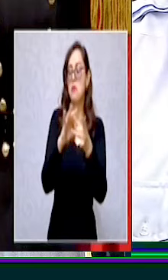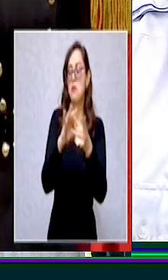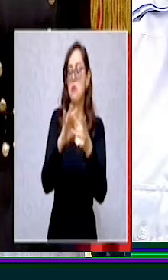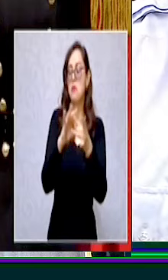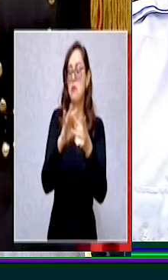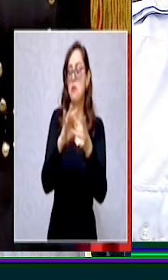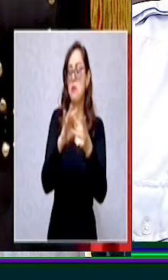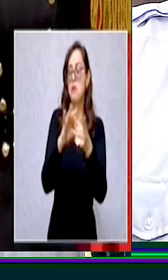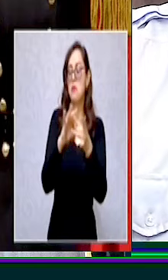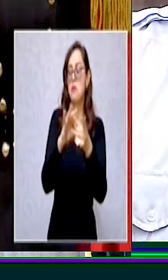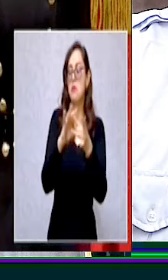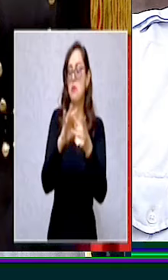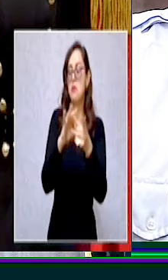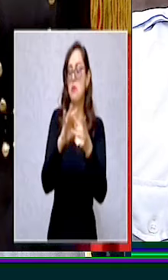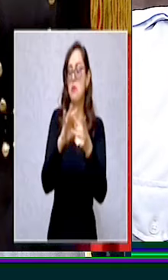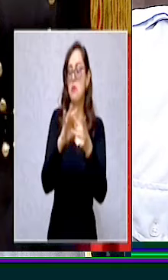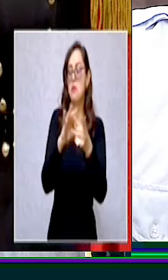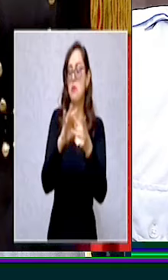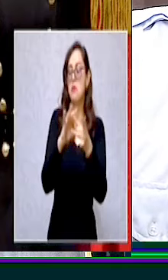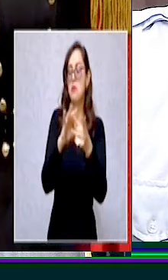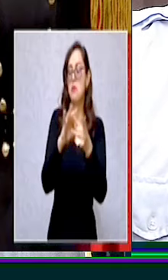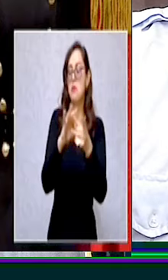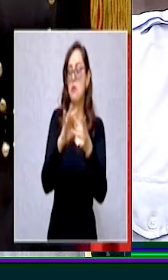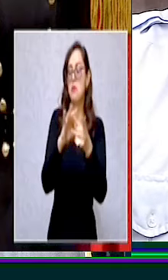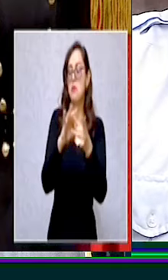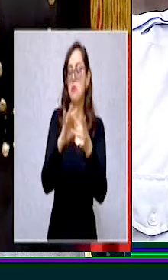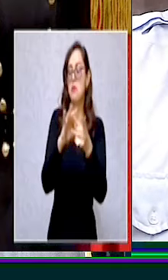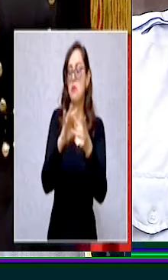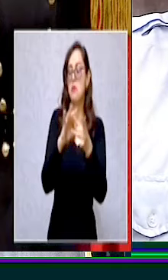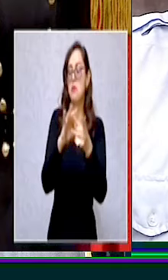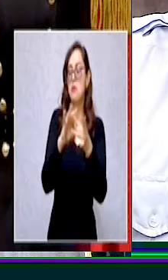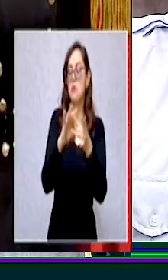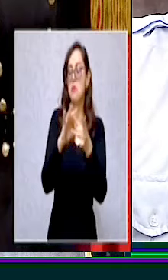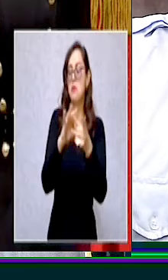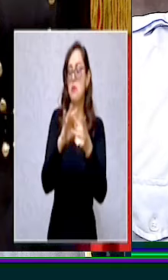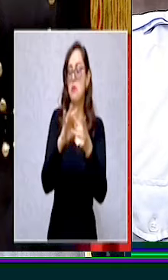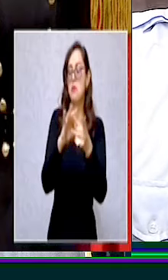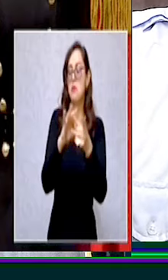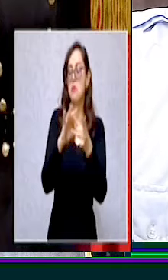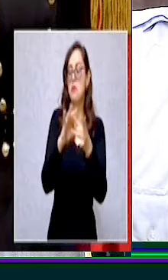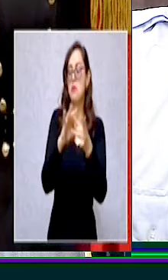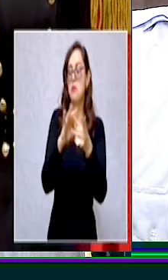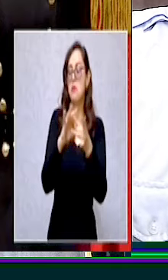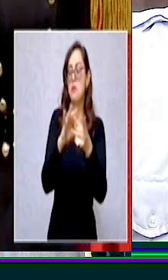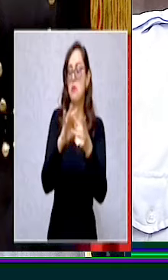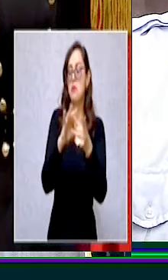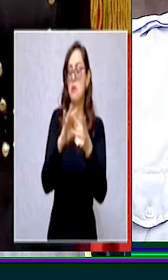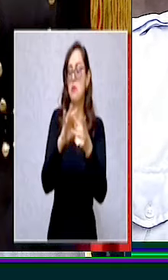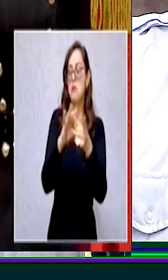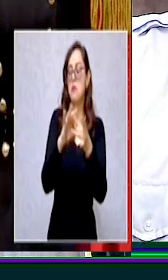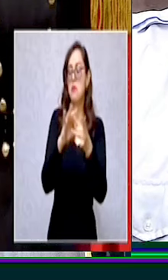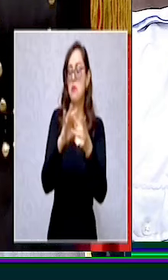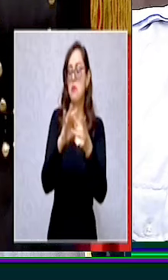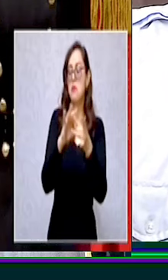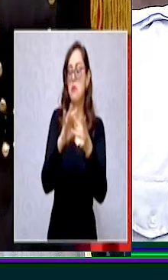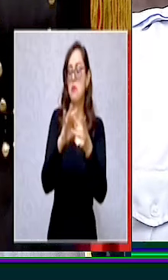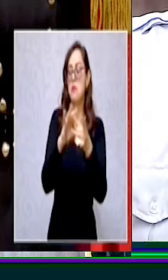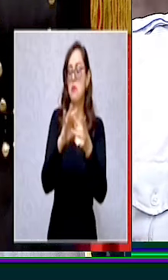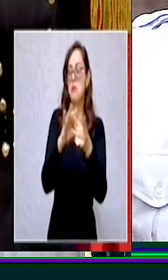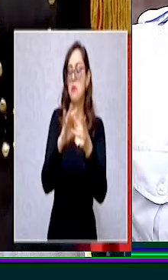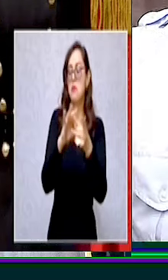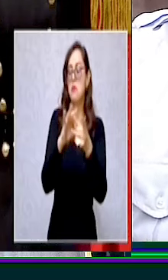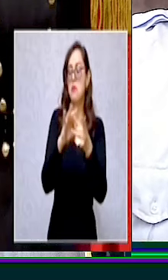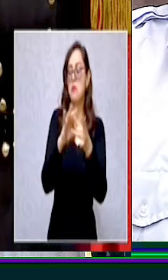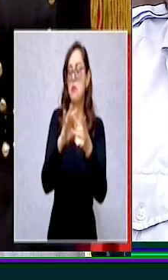allá mismo al Estado de Guerrero allá a Acapulco a a los damnificados